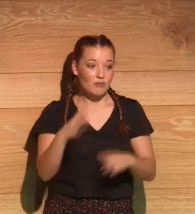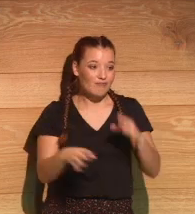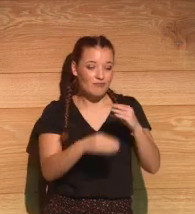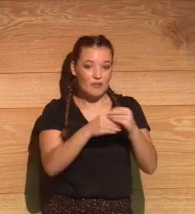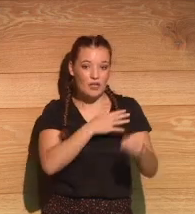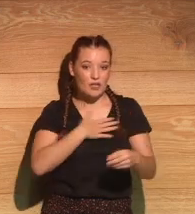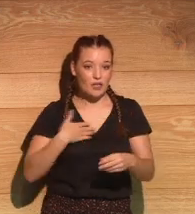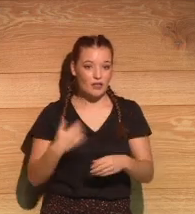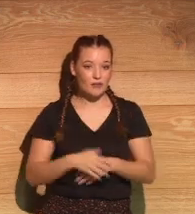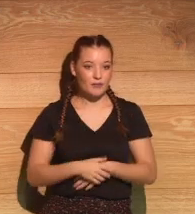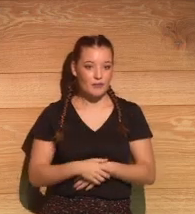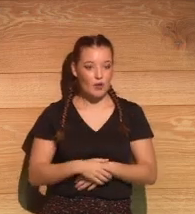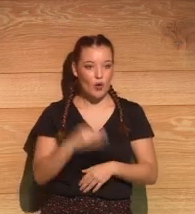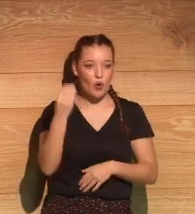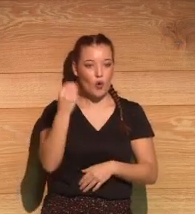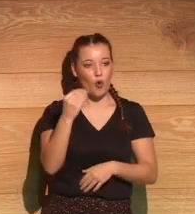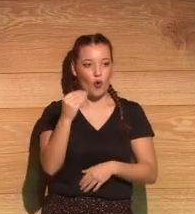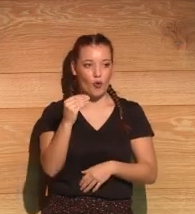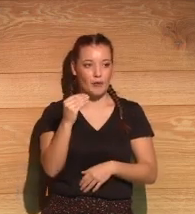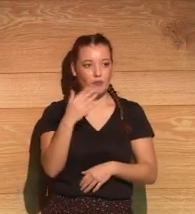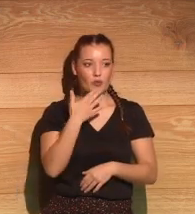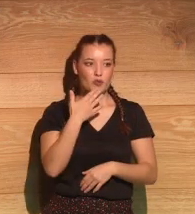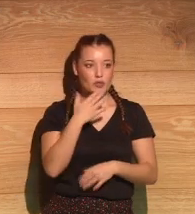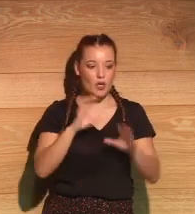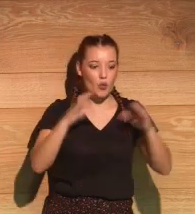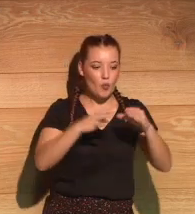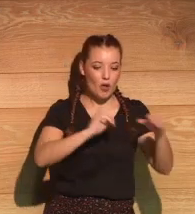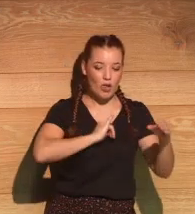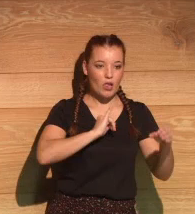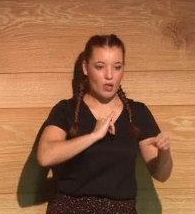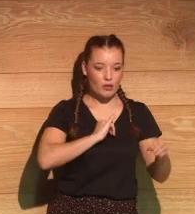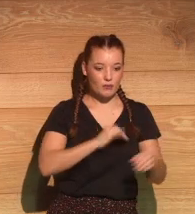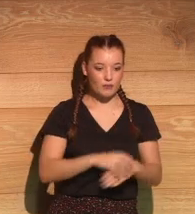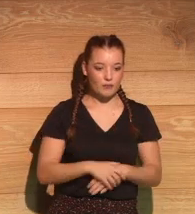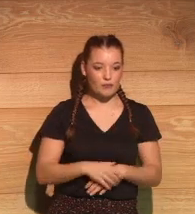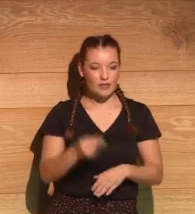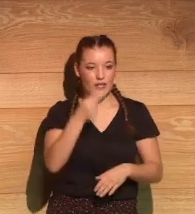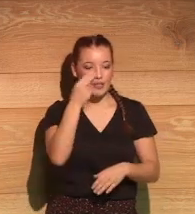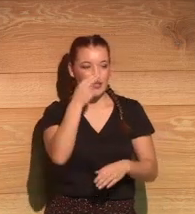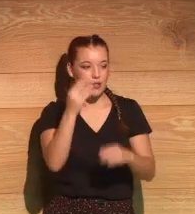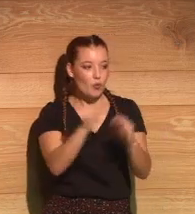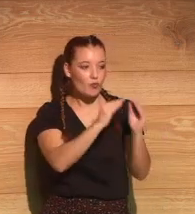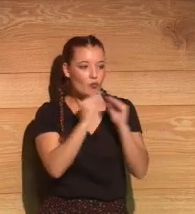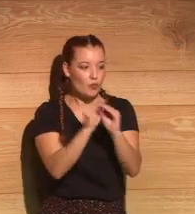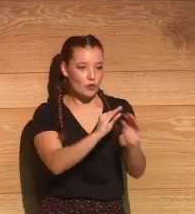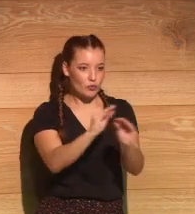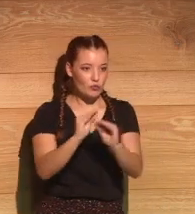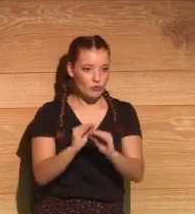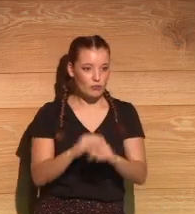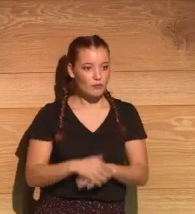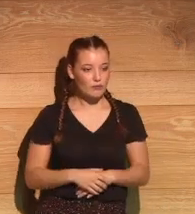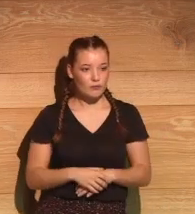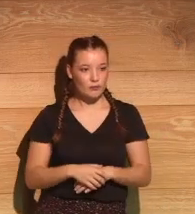Jóvenes como grupo identitario, sí, con intereses comunes, y si puede ser útil, los jóvenes, aunque no sea así. Los jóvenes como tal,